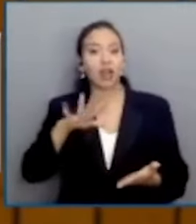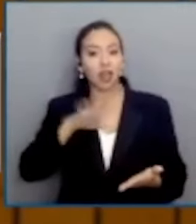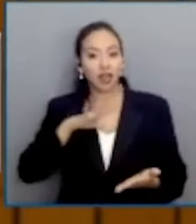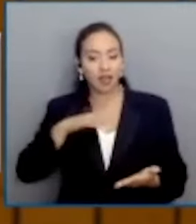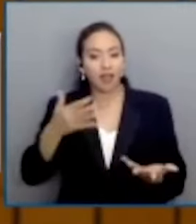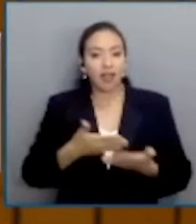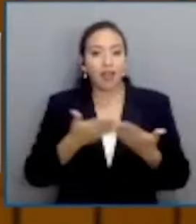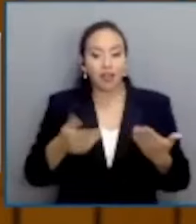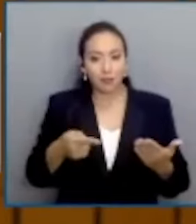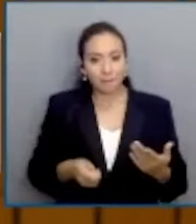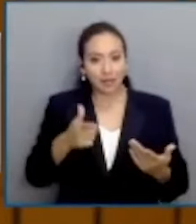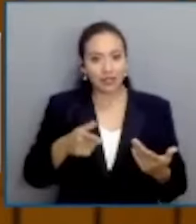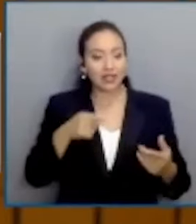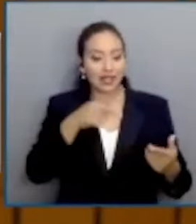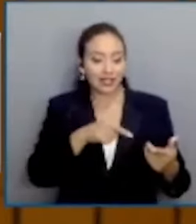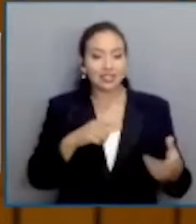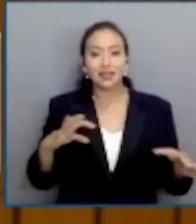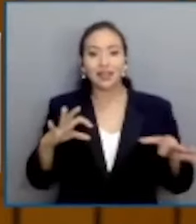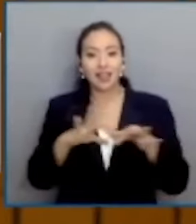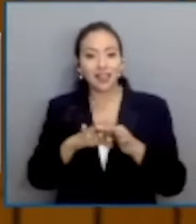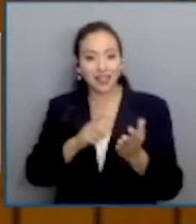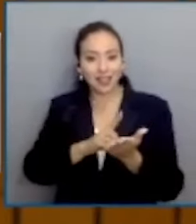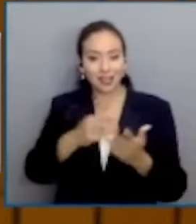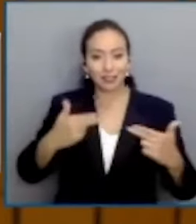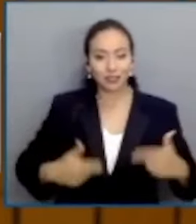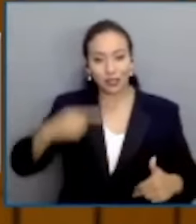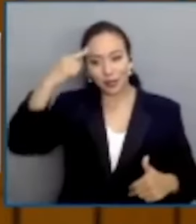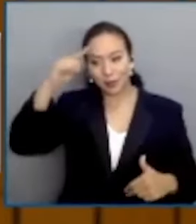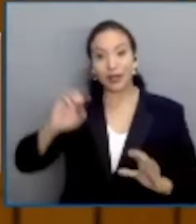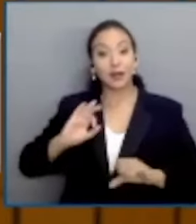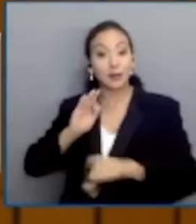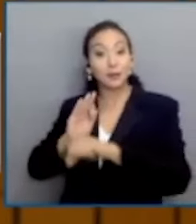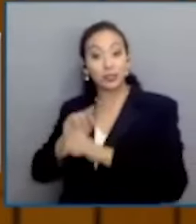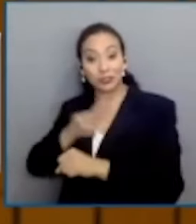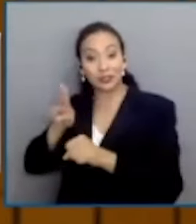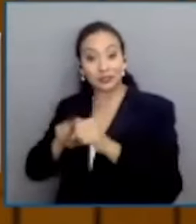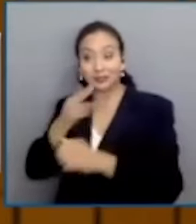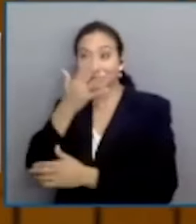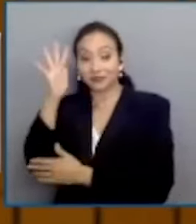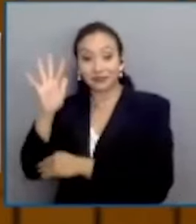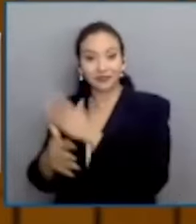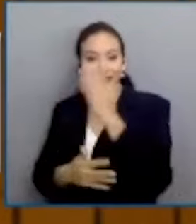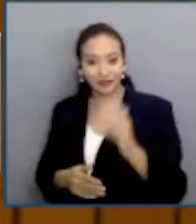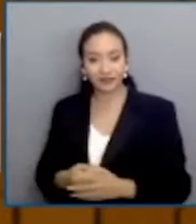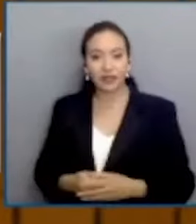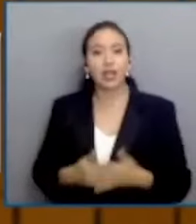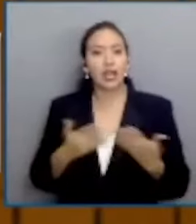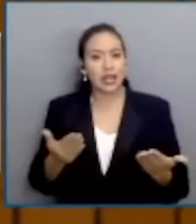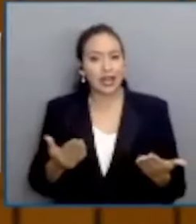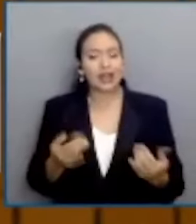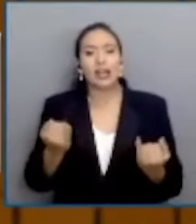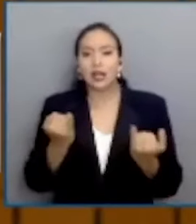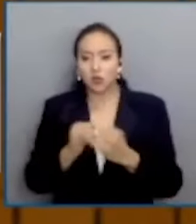vincula el derecho humano al medio ambiente sano, la protección de la naturaleza y los límites al derecho de propiedad. Y dice, el derecho de